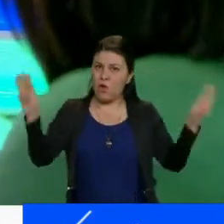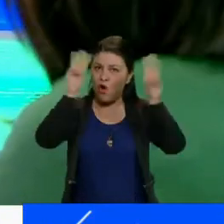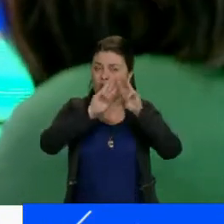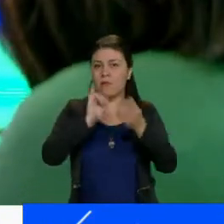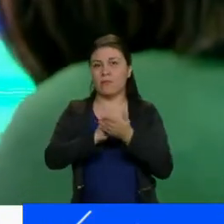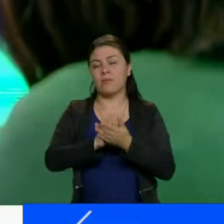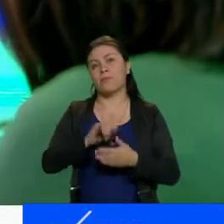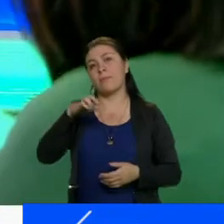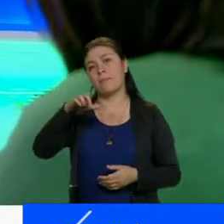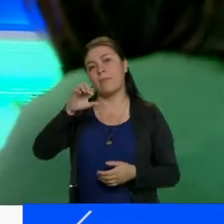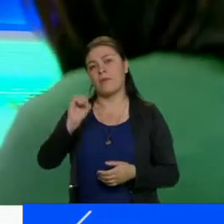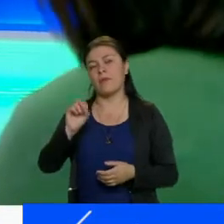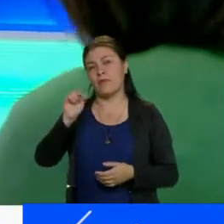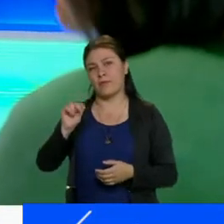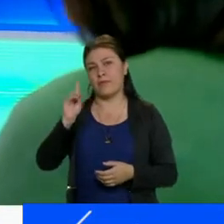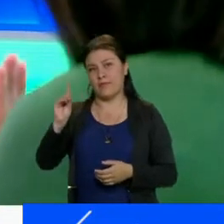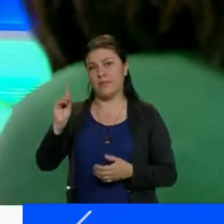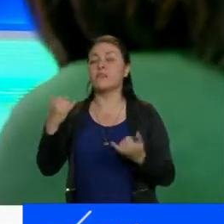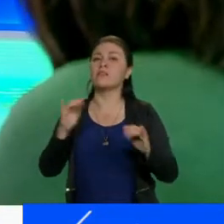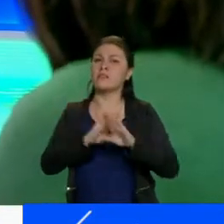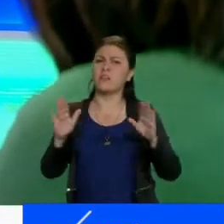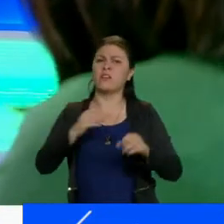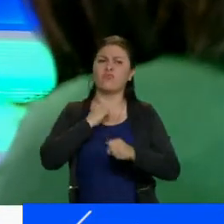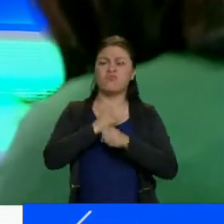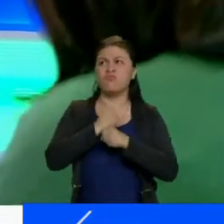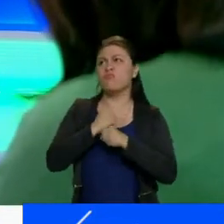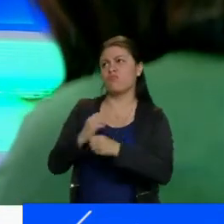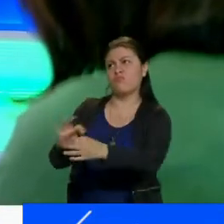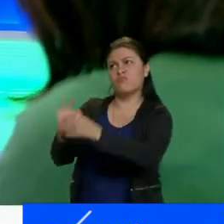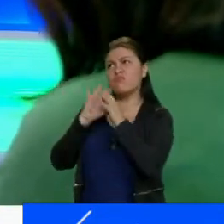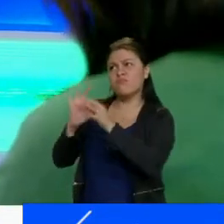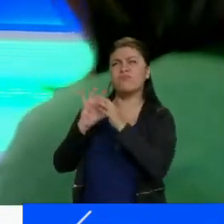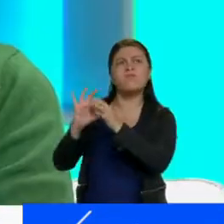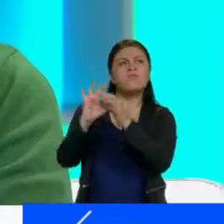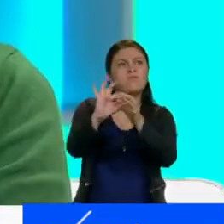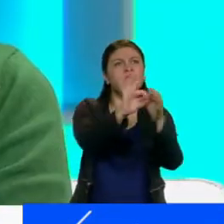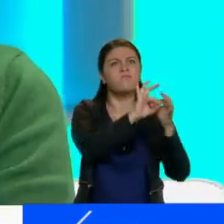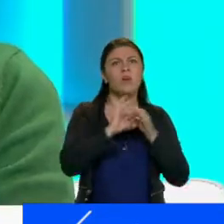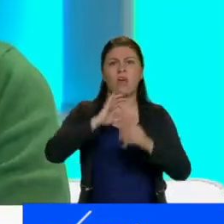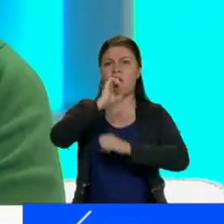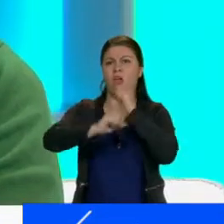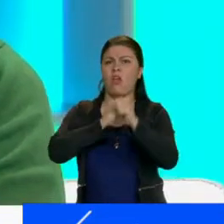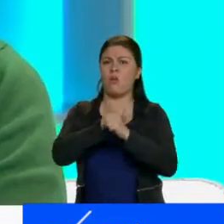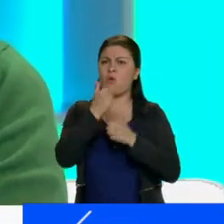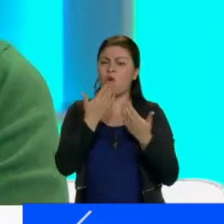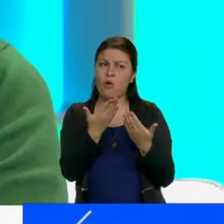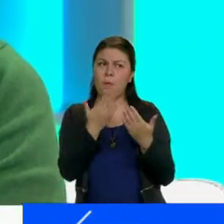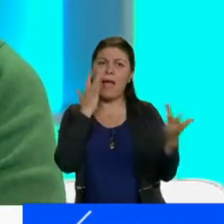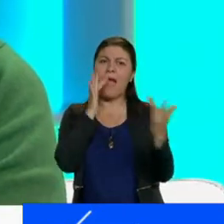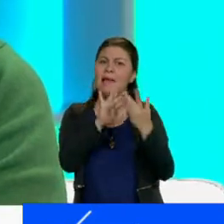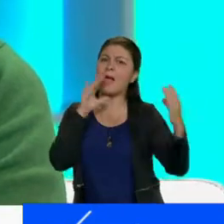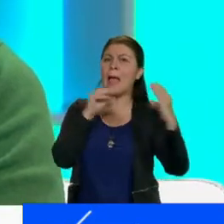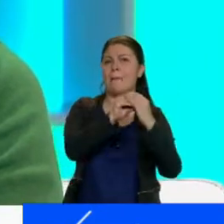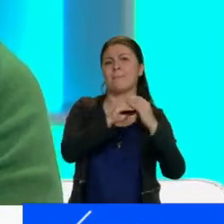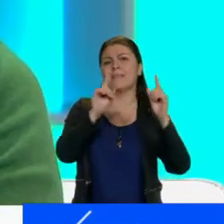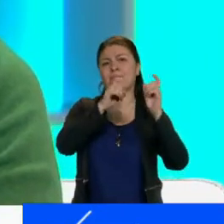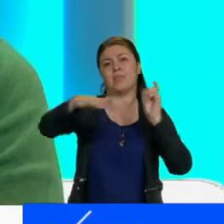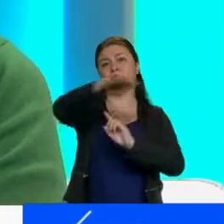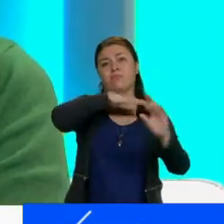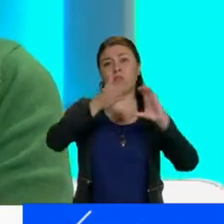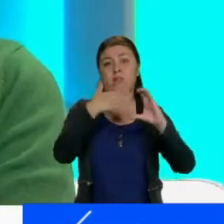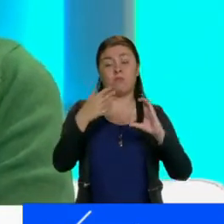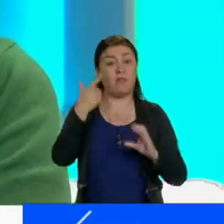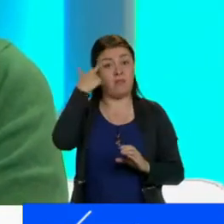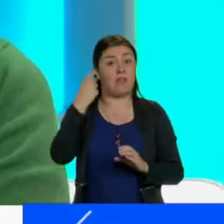está trabajando y pues hemos venido acompañando por varios años. Los procesos de adaptación al cambio climático son largos, por eso